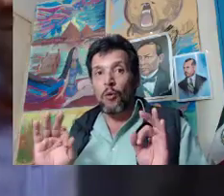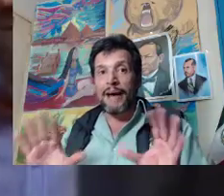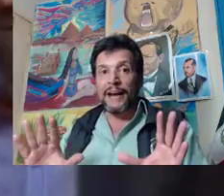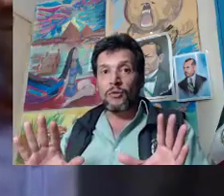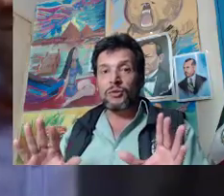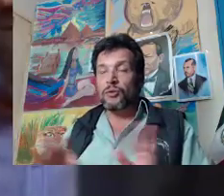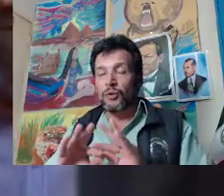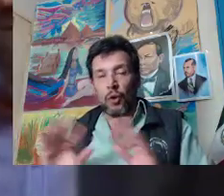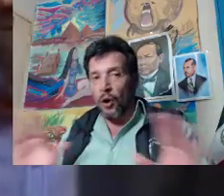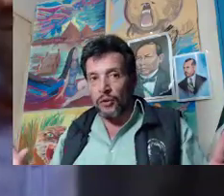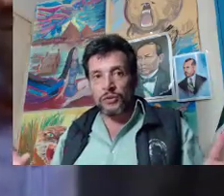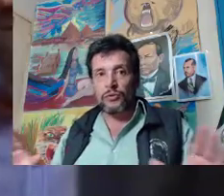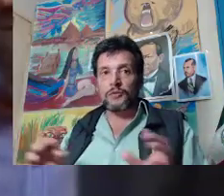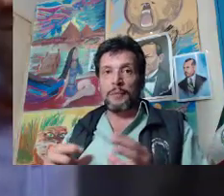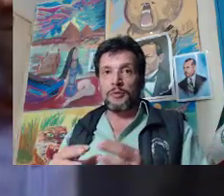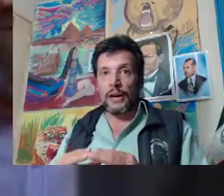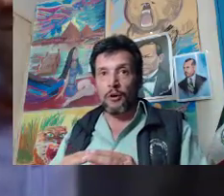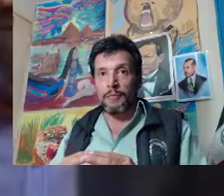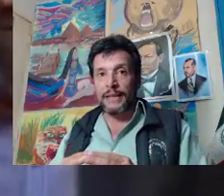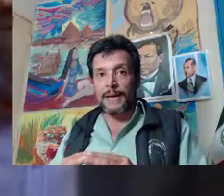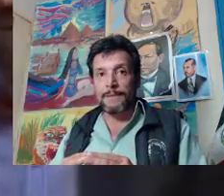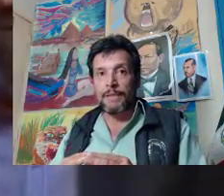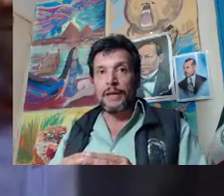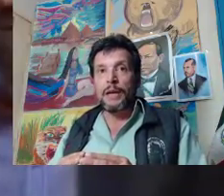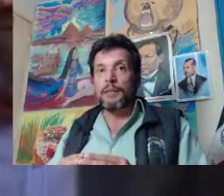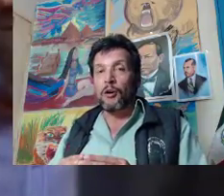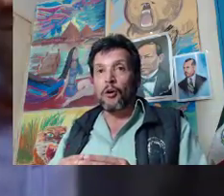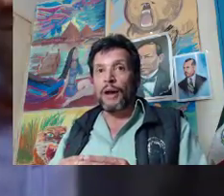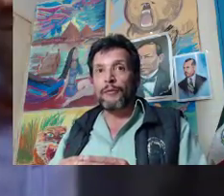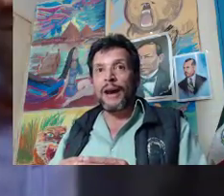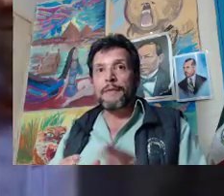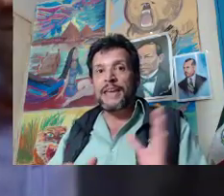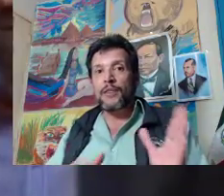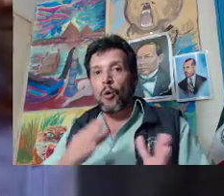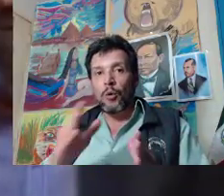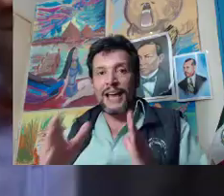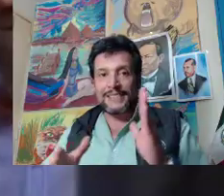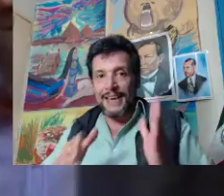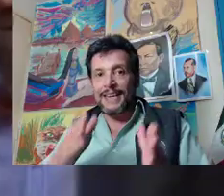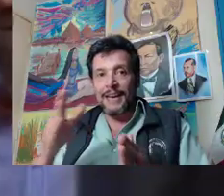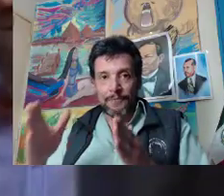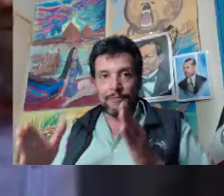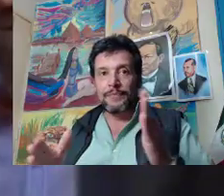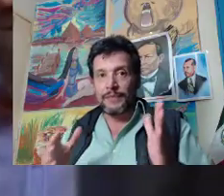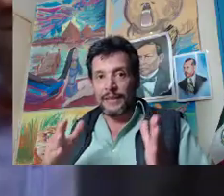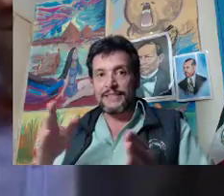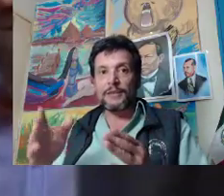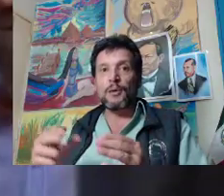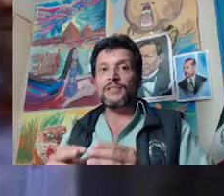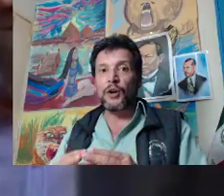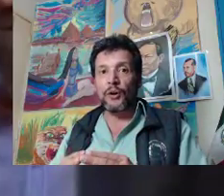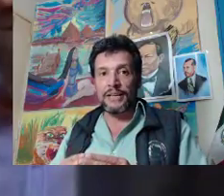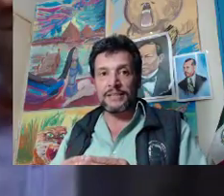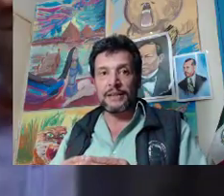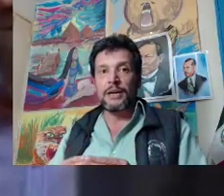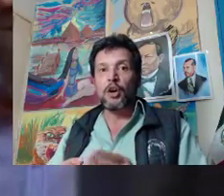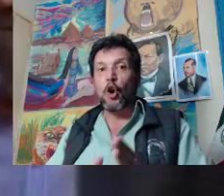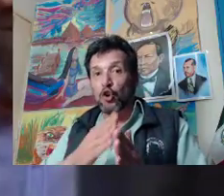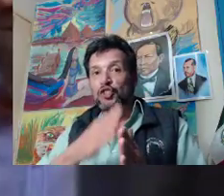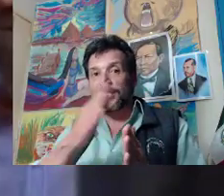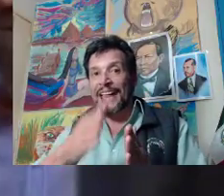Errores humanos todos los vamos a cometer, pero cuando han habido una serie de